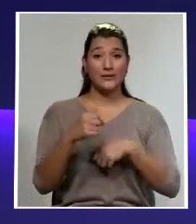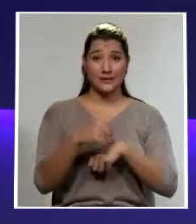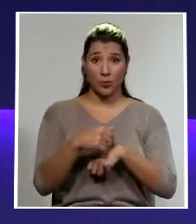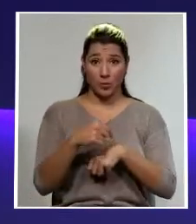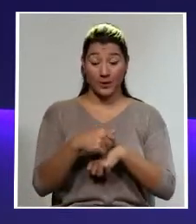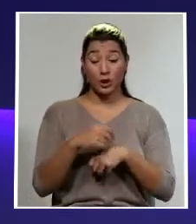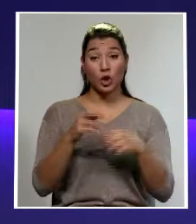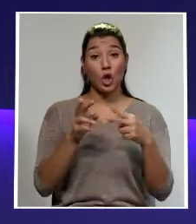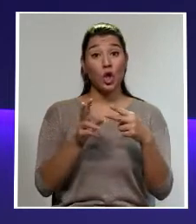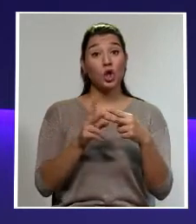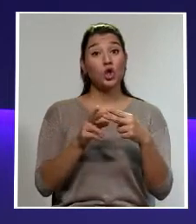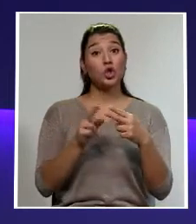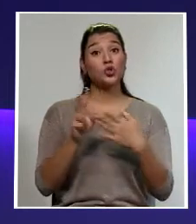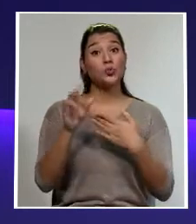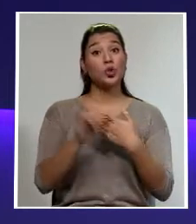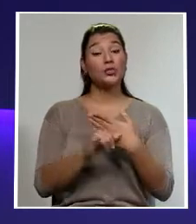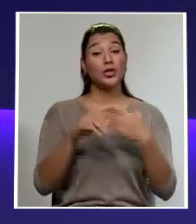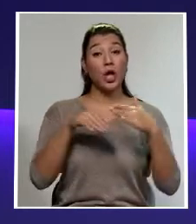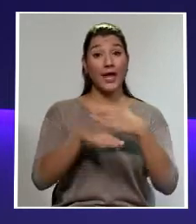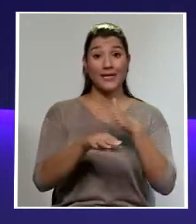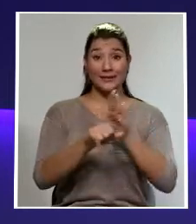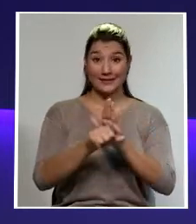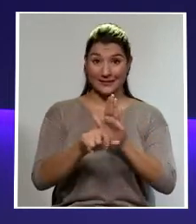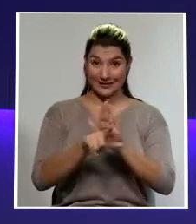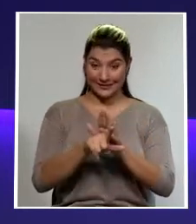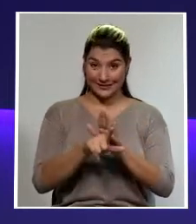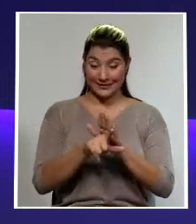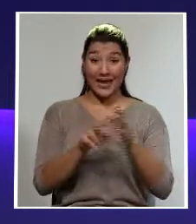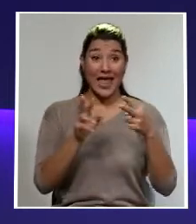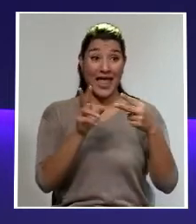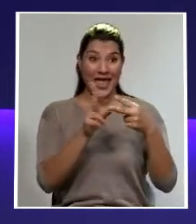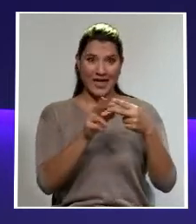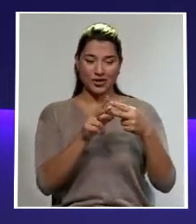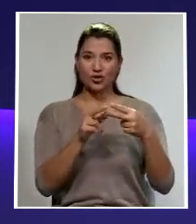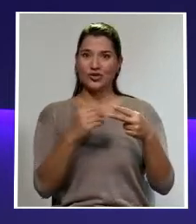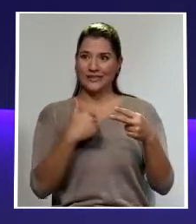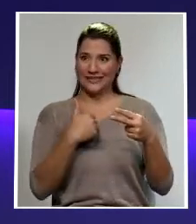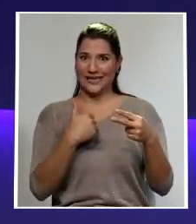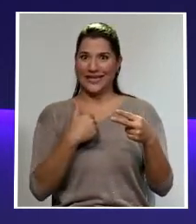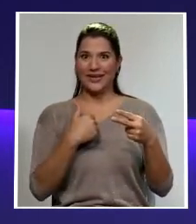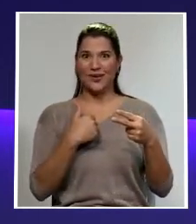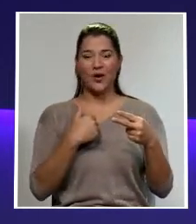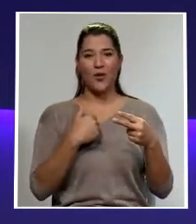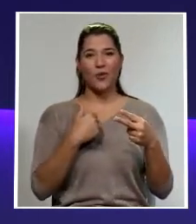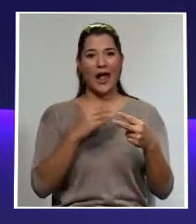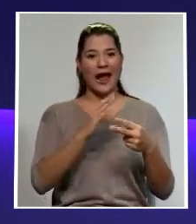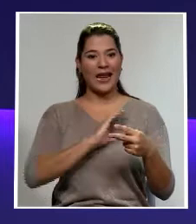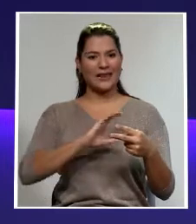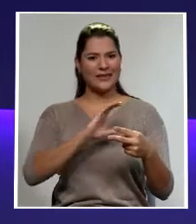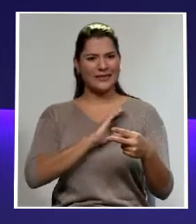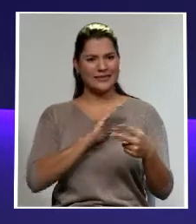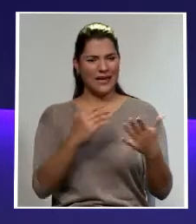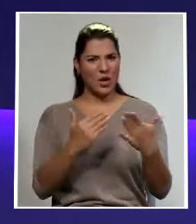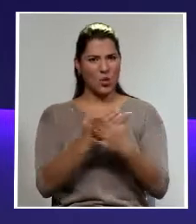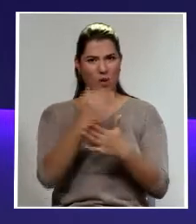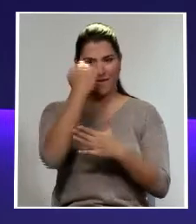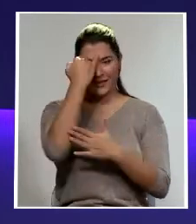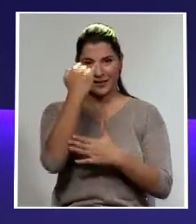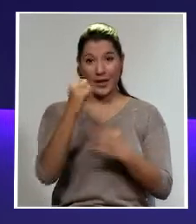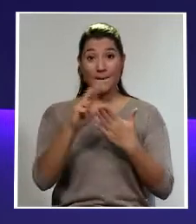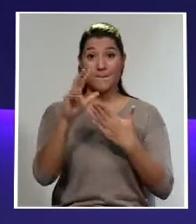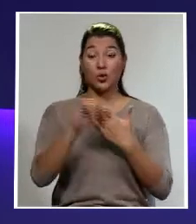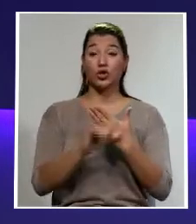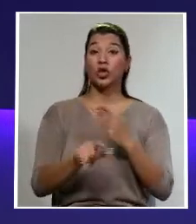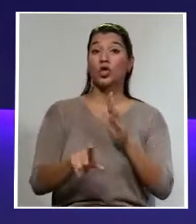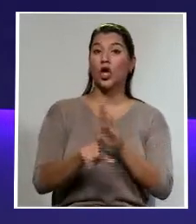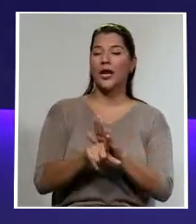2 iniciativas en el Congreso que tienen este potencial innovador. Un proyecto de ley para crear un nuevo